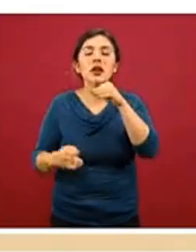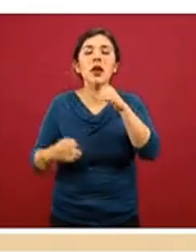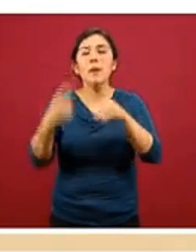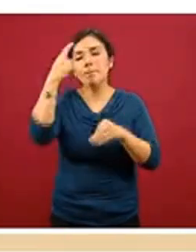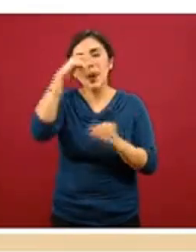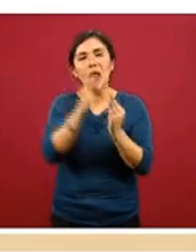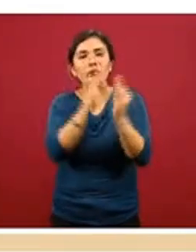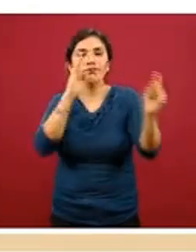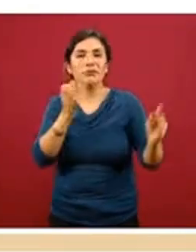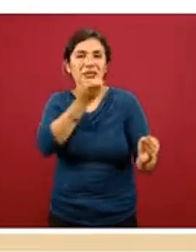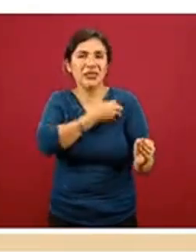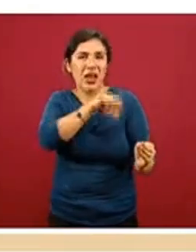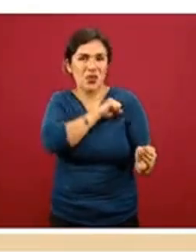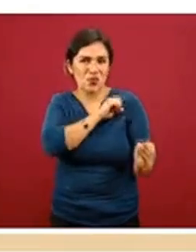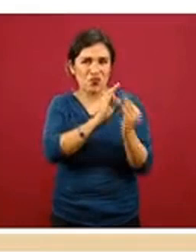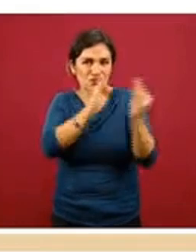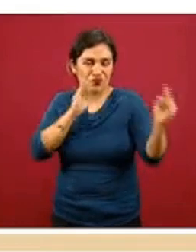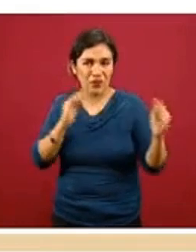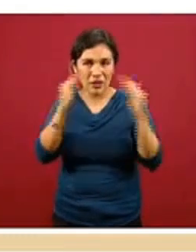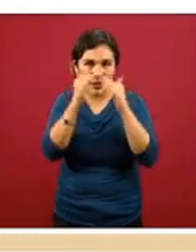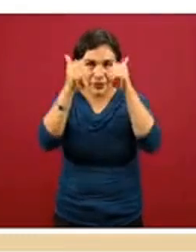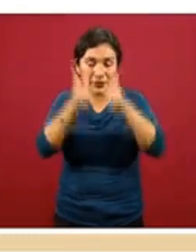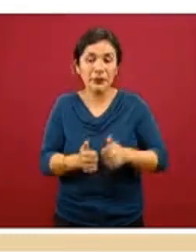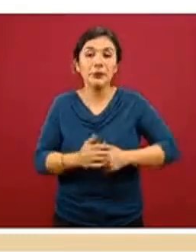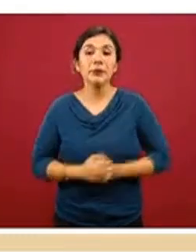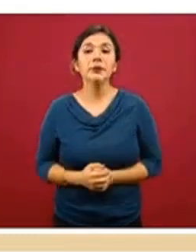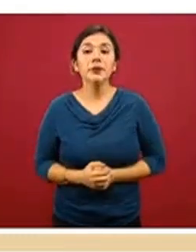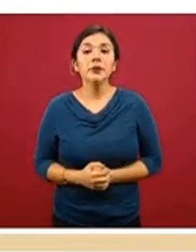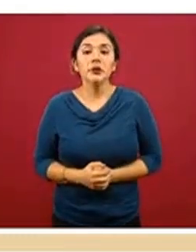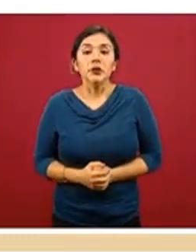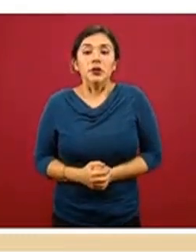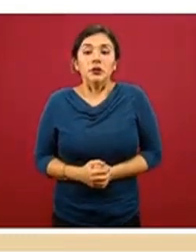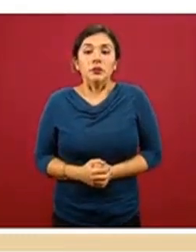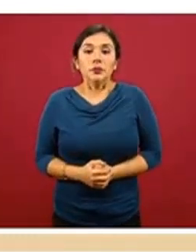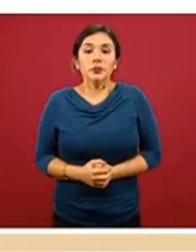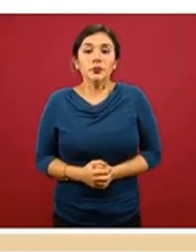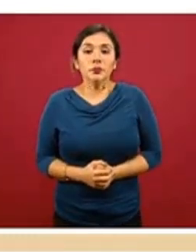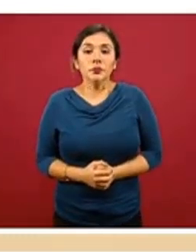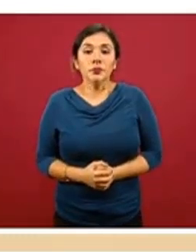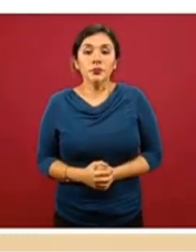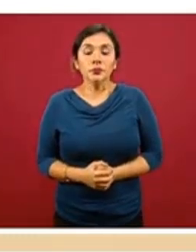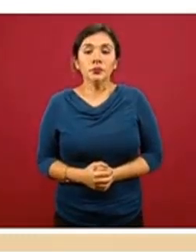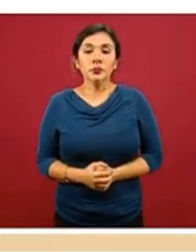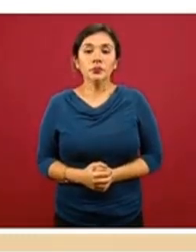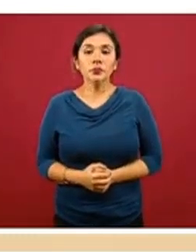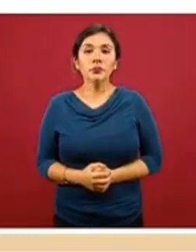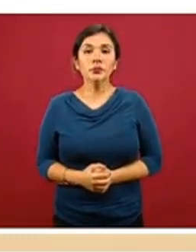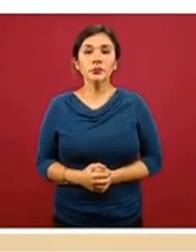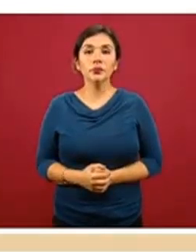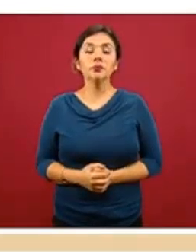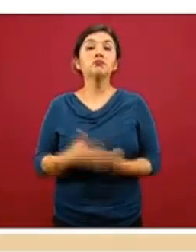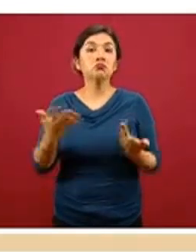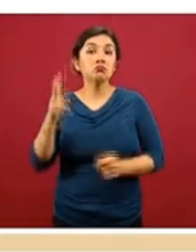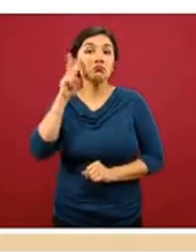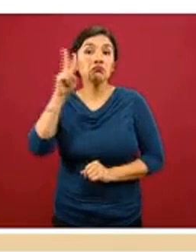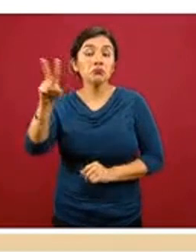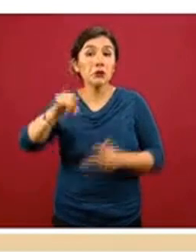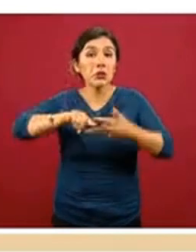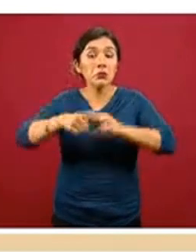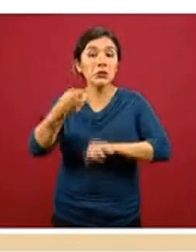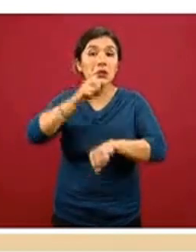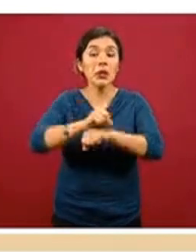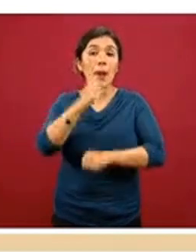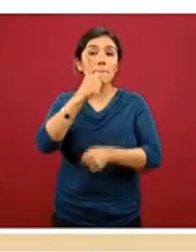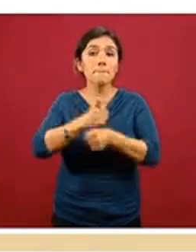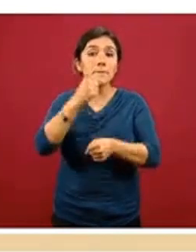la Jornada Nacional de Sana Distancia, la evaluación por estado. Entonces podemos ver cómo a partir del